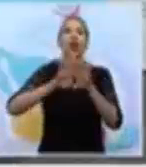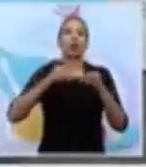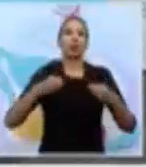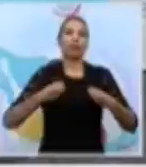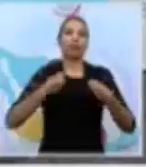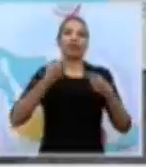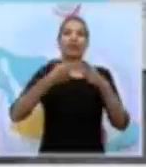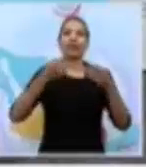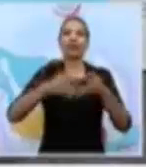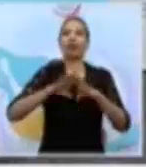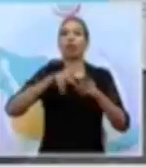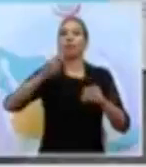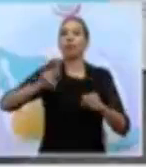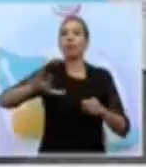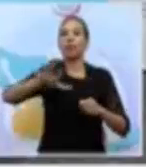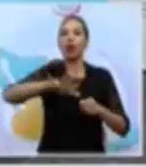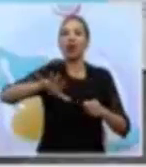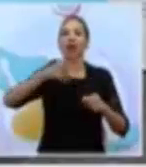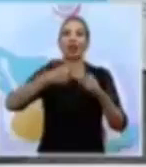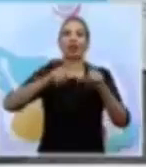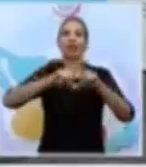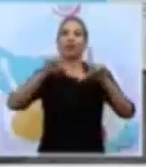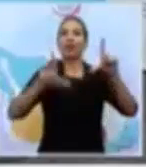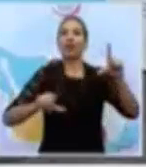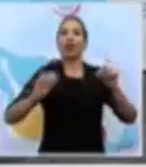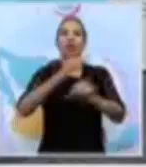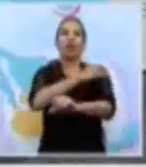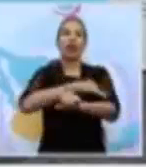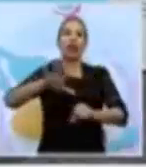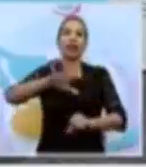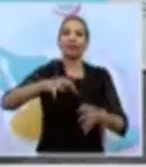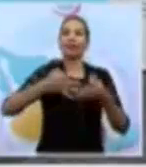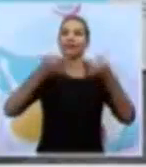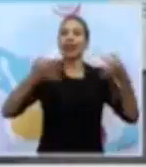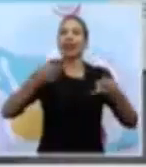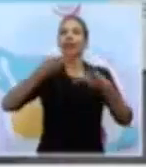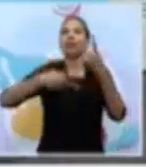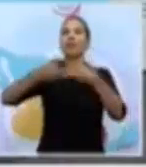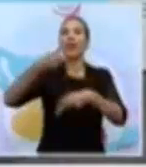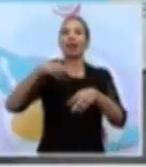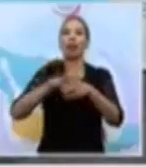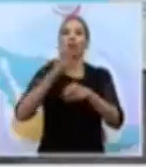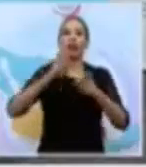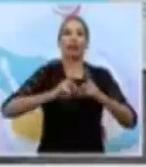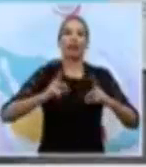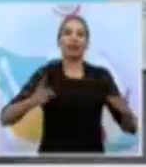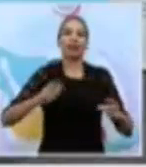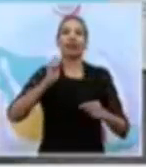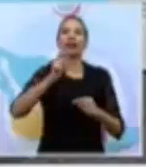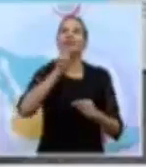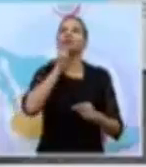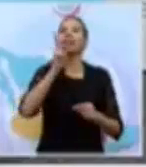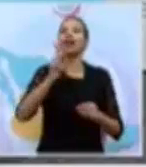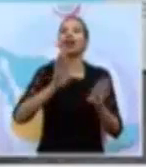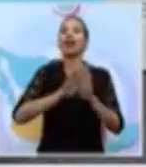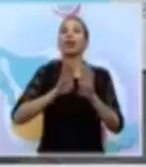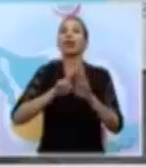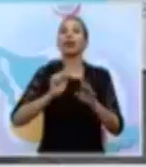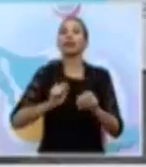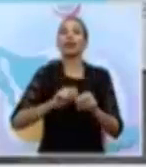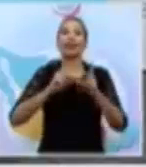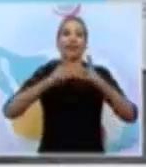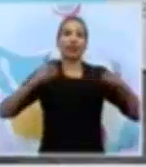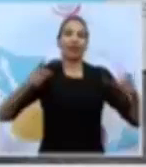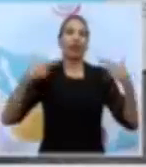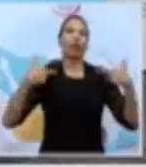a nivel de pueblo, de comunidad, de familia. Y ahí sale el concepto de desarrollo humano, que